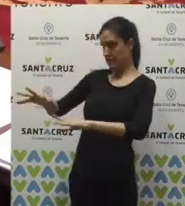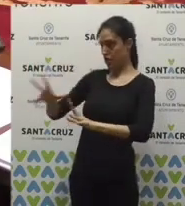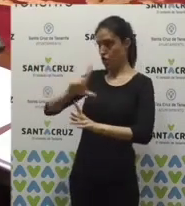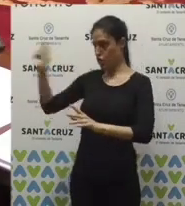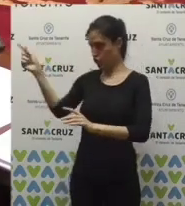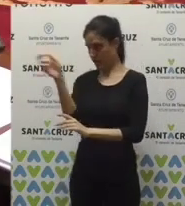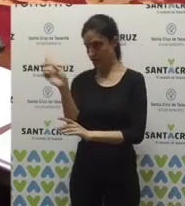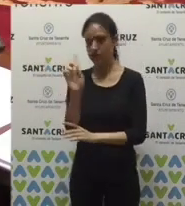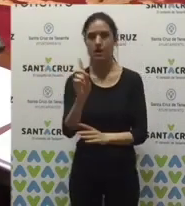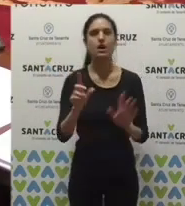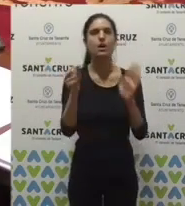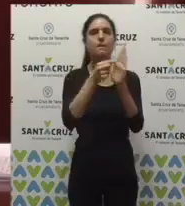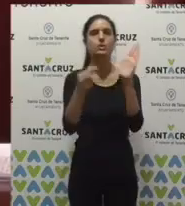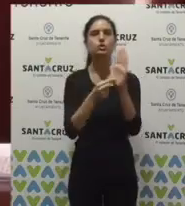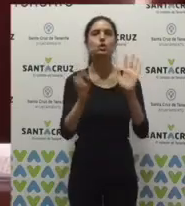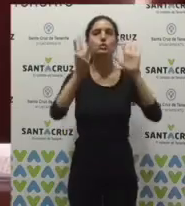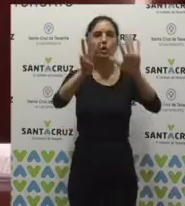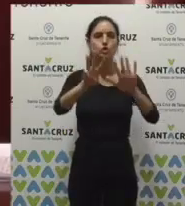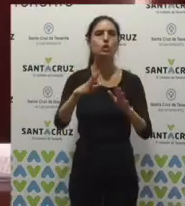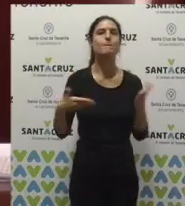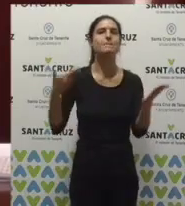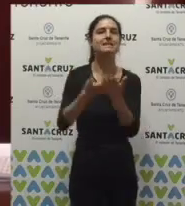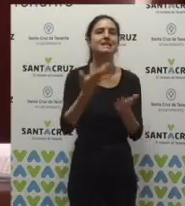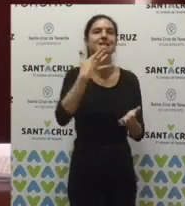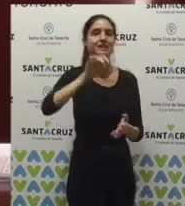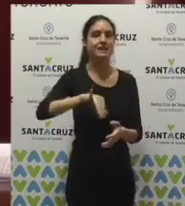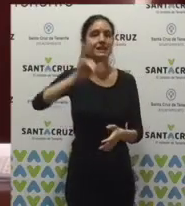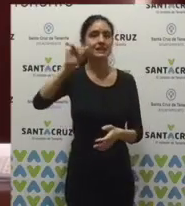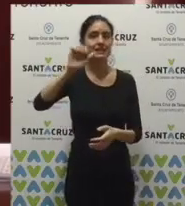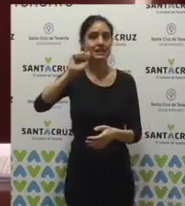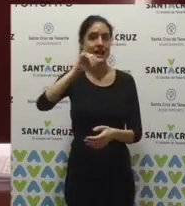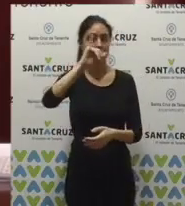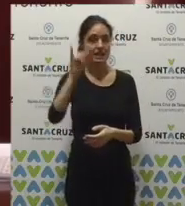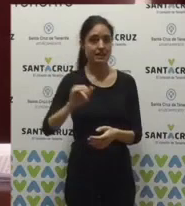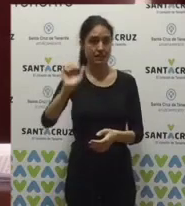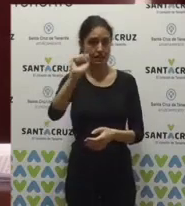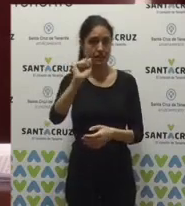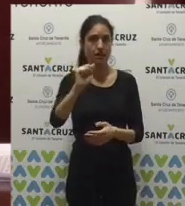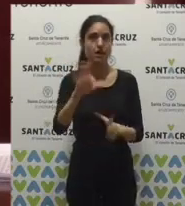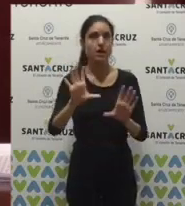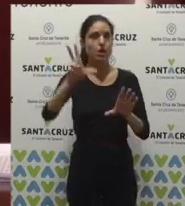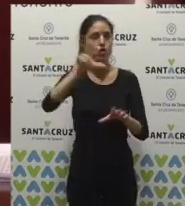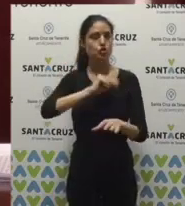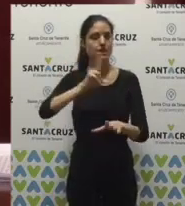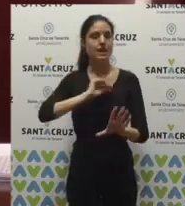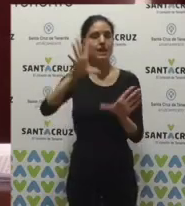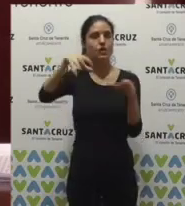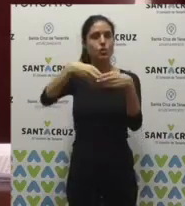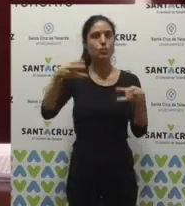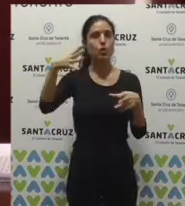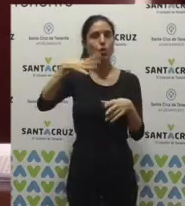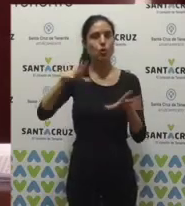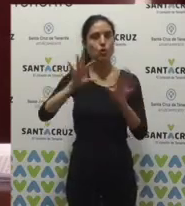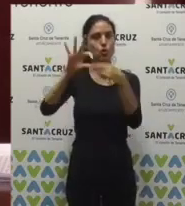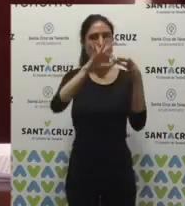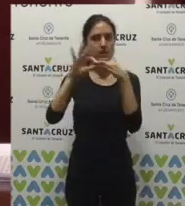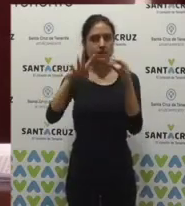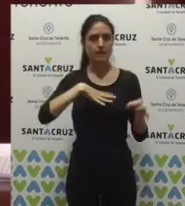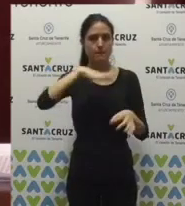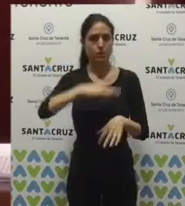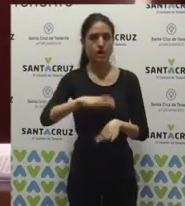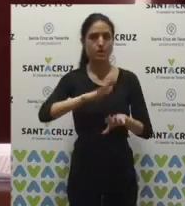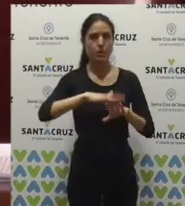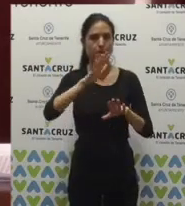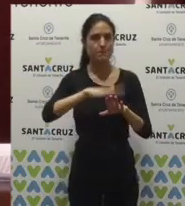8 emoción que presenta doña yaiza gorrín rodríguez concejala de grupo unidad podemos sobre la elaboración de un diagnóstico